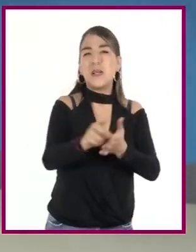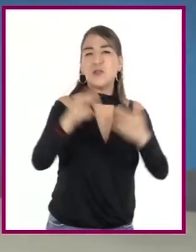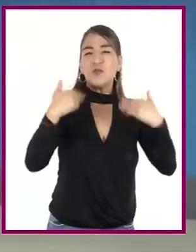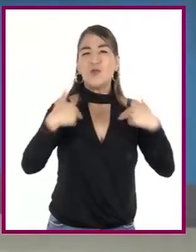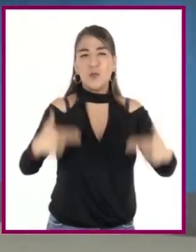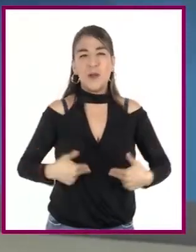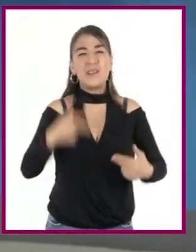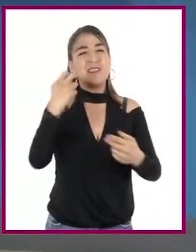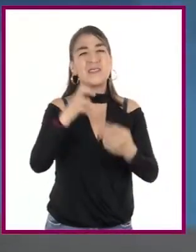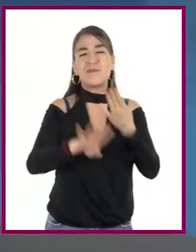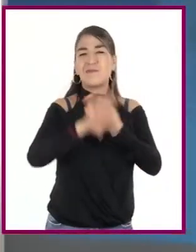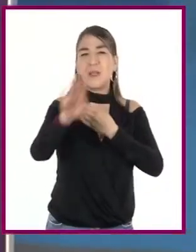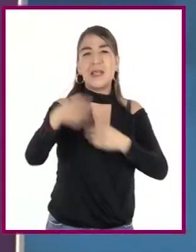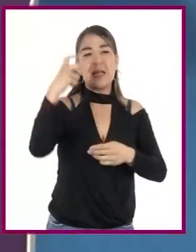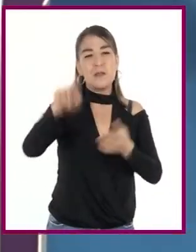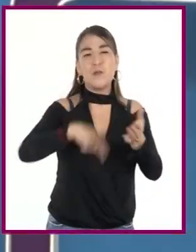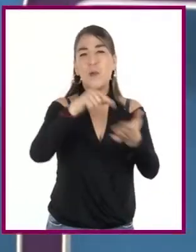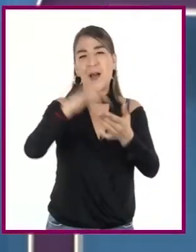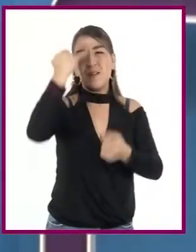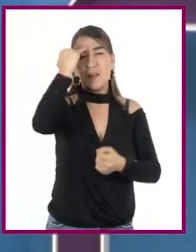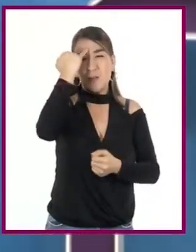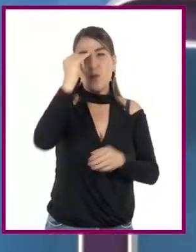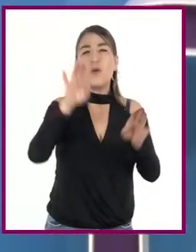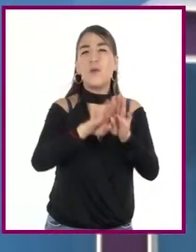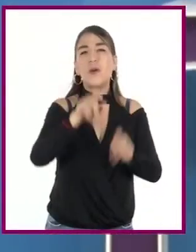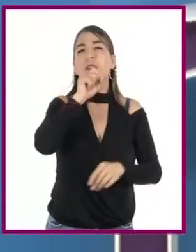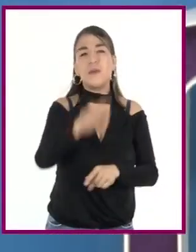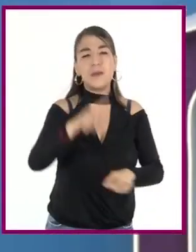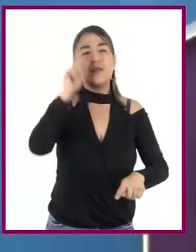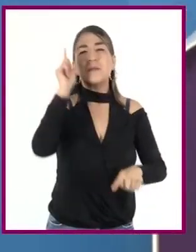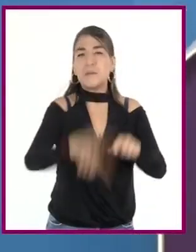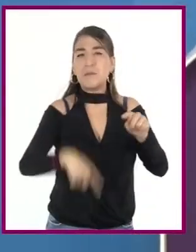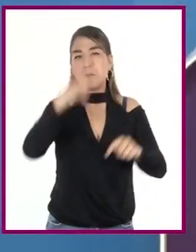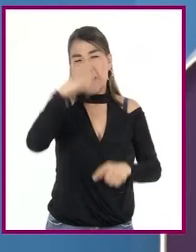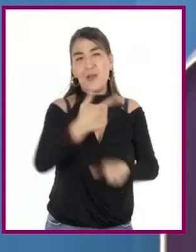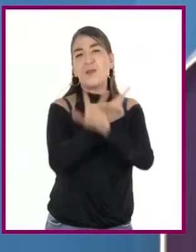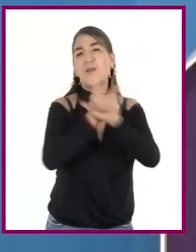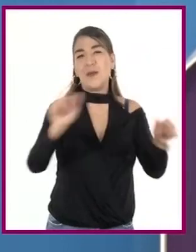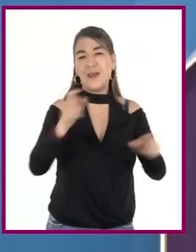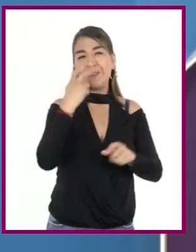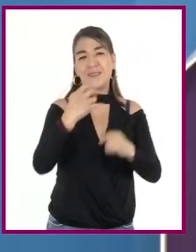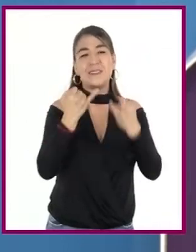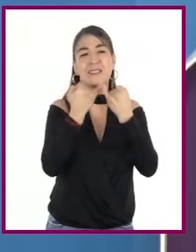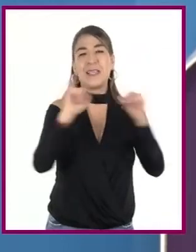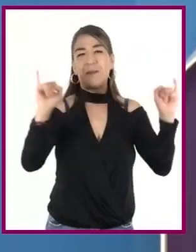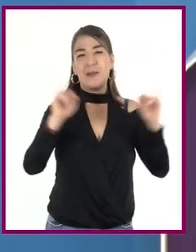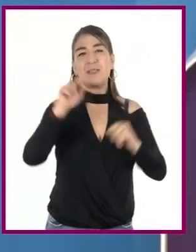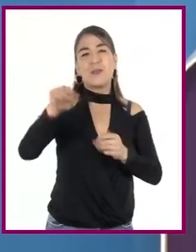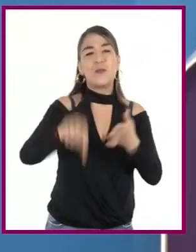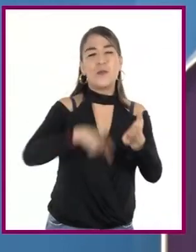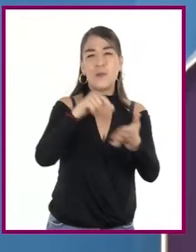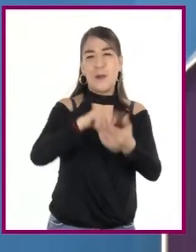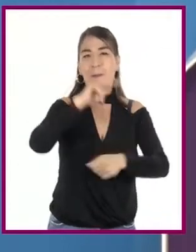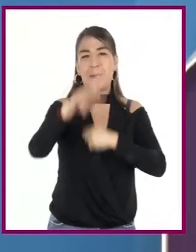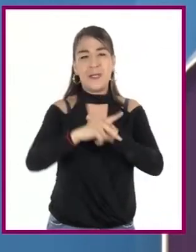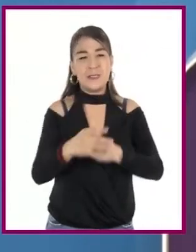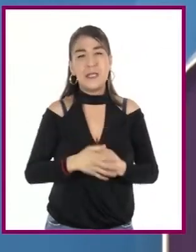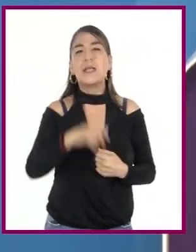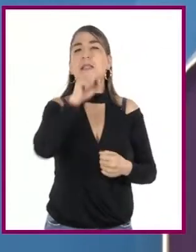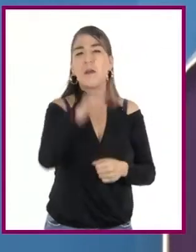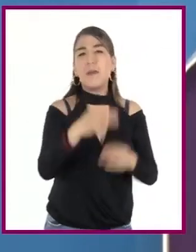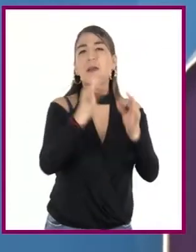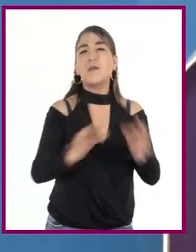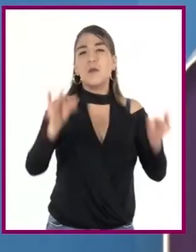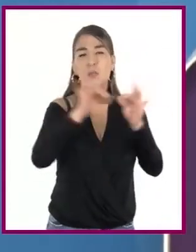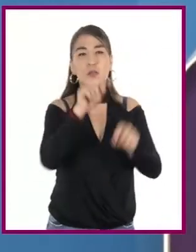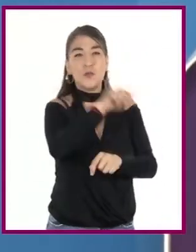población hindú, así como para lograr la independencia de su país. Otro aspecto importante es que